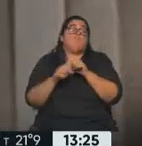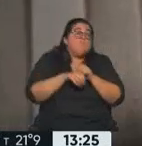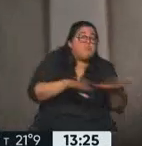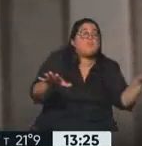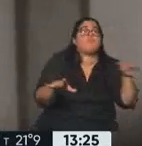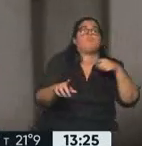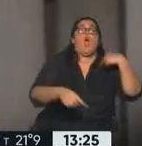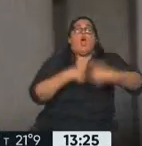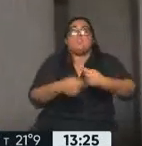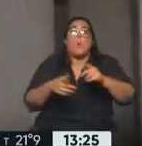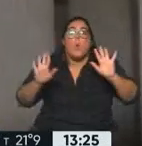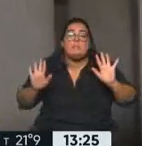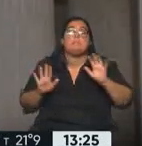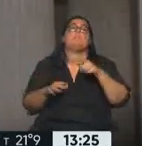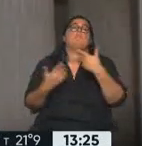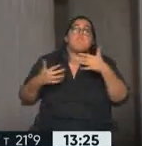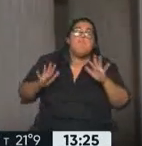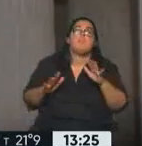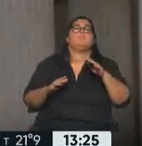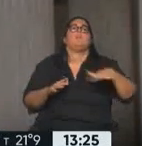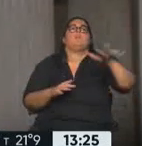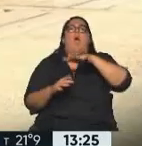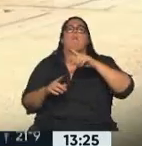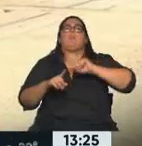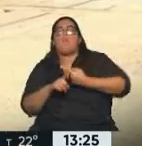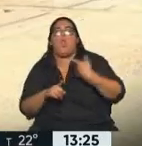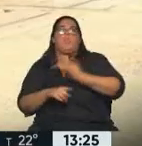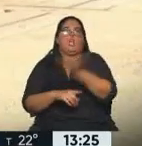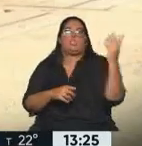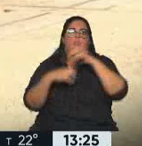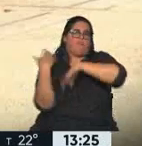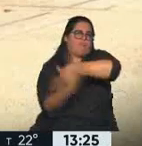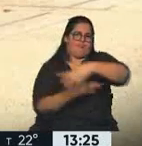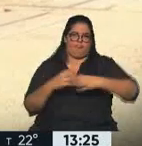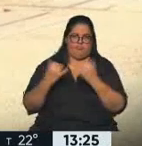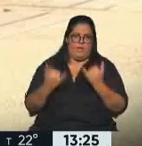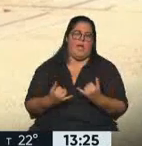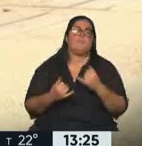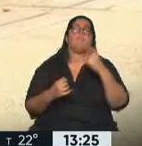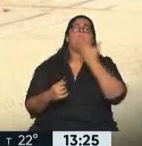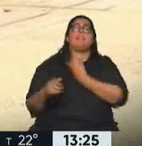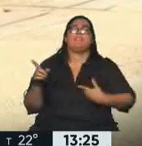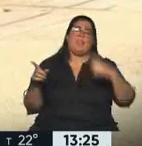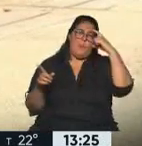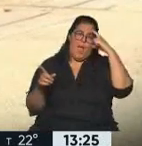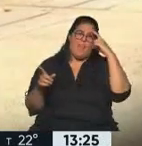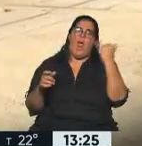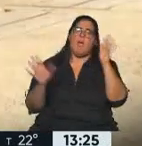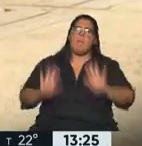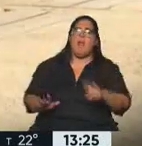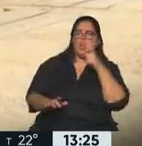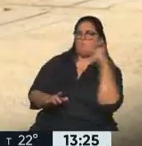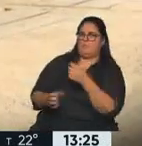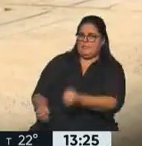generaron reacciones encontradas en todo el ámbito político y social. El presidente Joe Biden advirtió que prepara una dura respuesta a esta